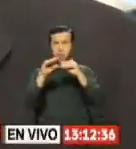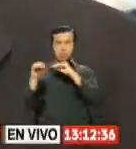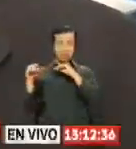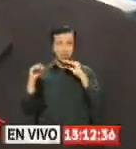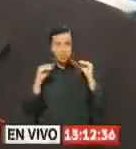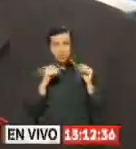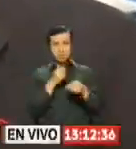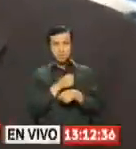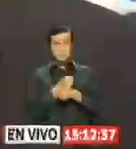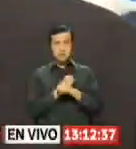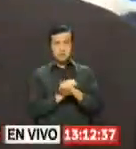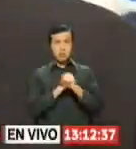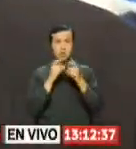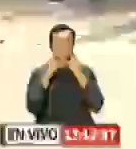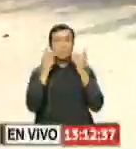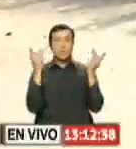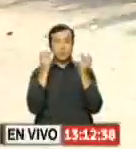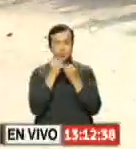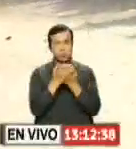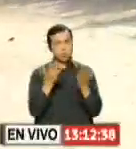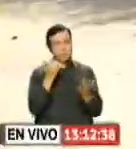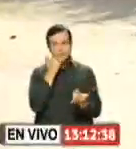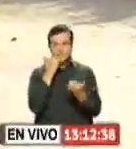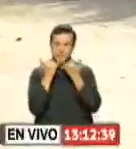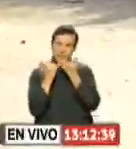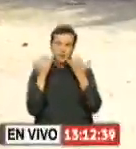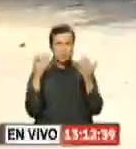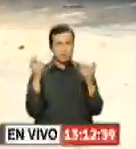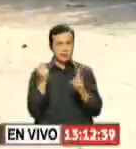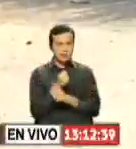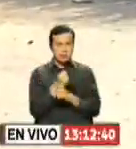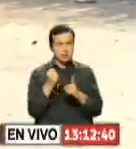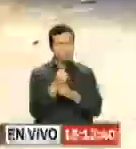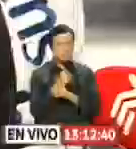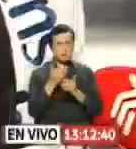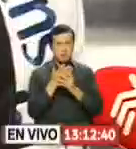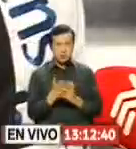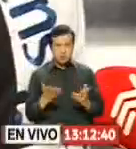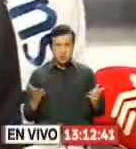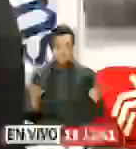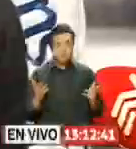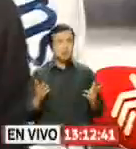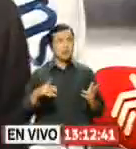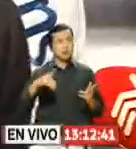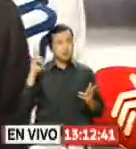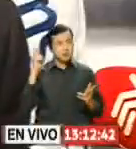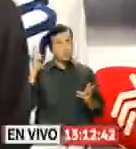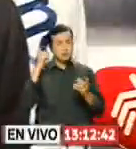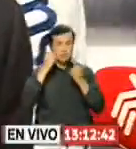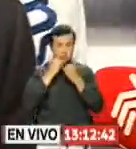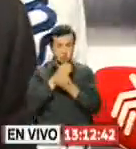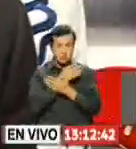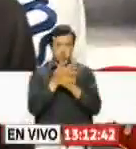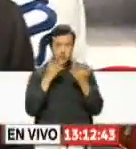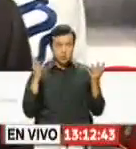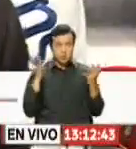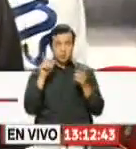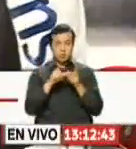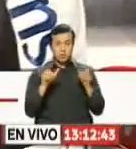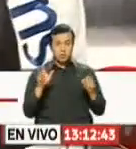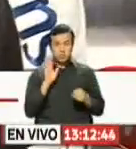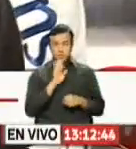La Defensoría del Pueblo también manifestó su rechazo ante los actos de violencia. Sin embargo, también es necesario recalcar nuevamente en la